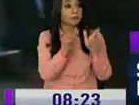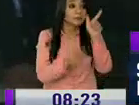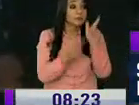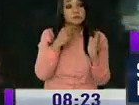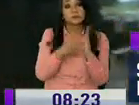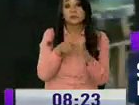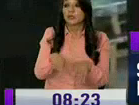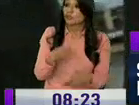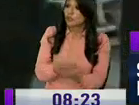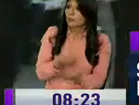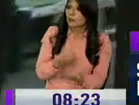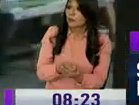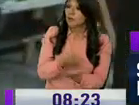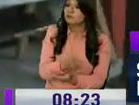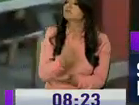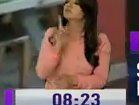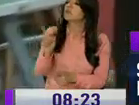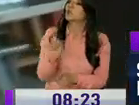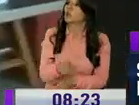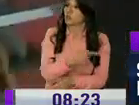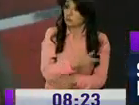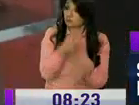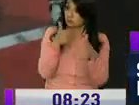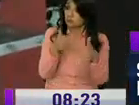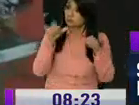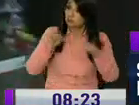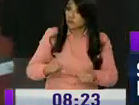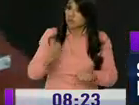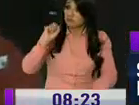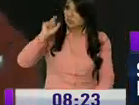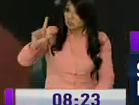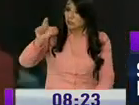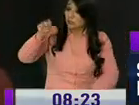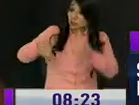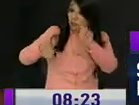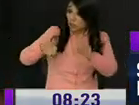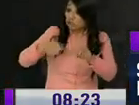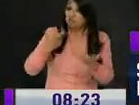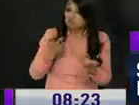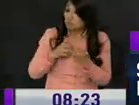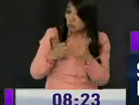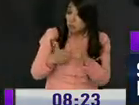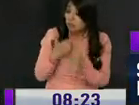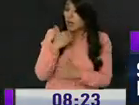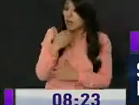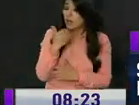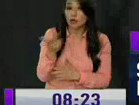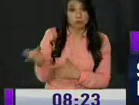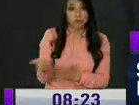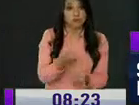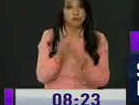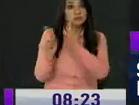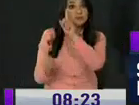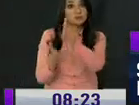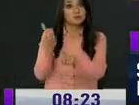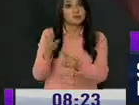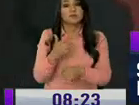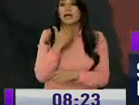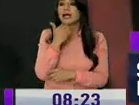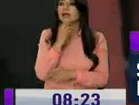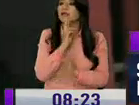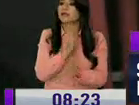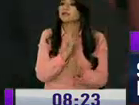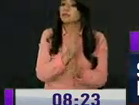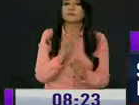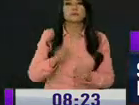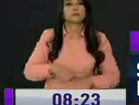están aquí consumiendo los productos para corroborar si es que efectivamente no ha habido ningún tipo de incremento de precios. Vamos a ver si es que podemos